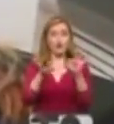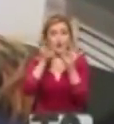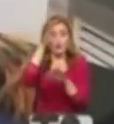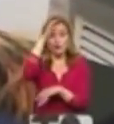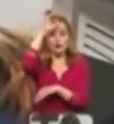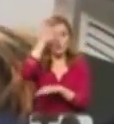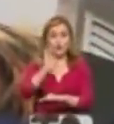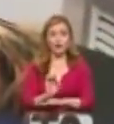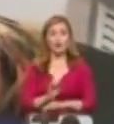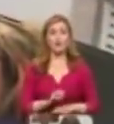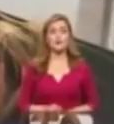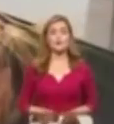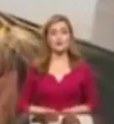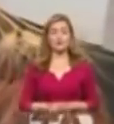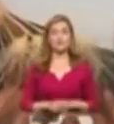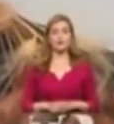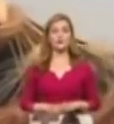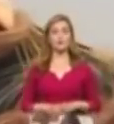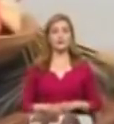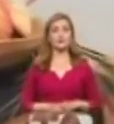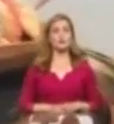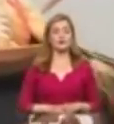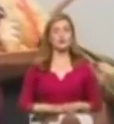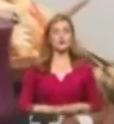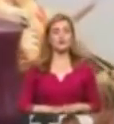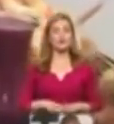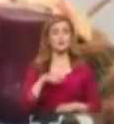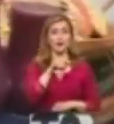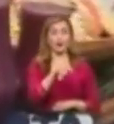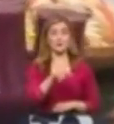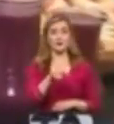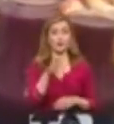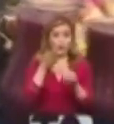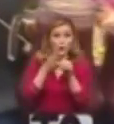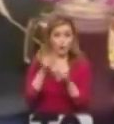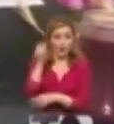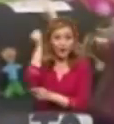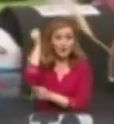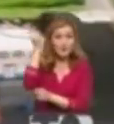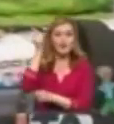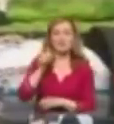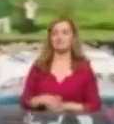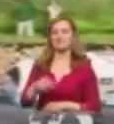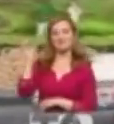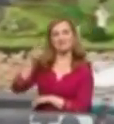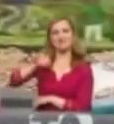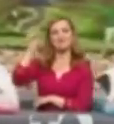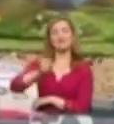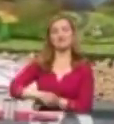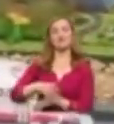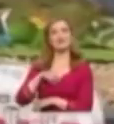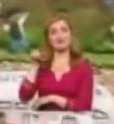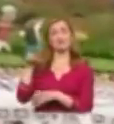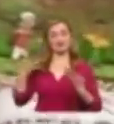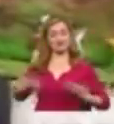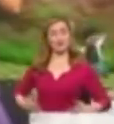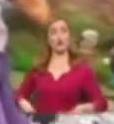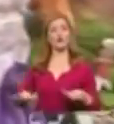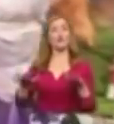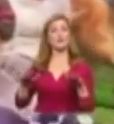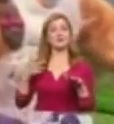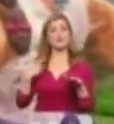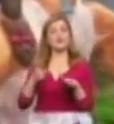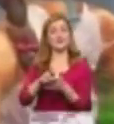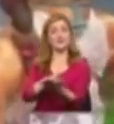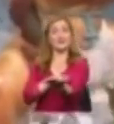nuestro Ecuador. Y esta vez con el Chuya Quiteño buscan ganar. Buscamos ganar totalmente, puesto que nuestro Chuya Quiteño está hecho a base